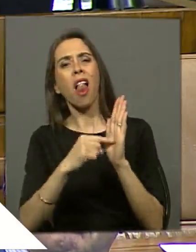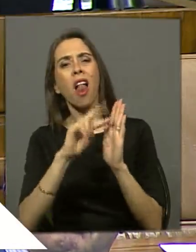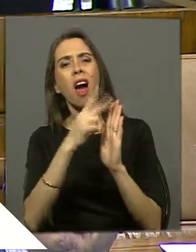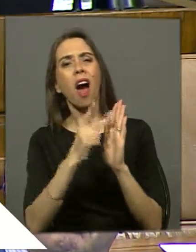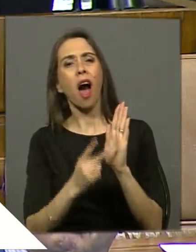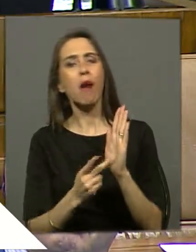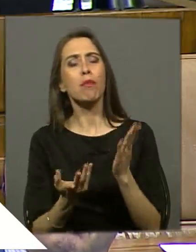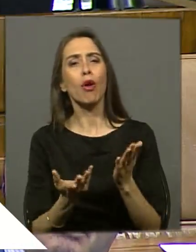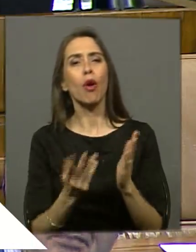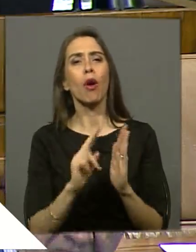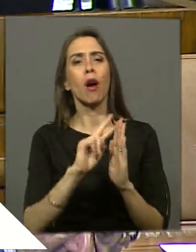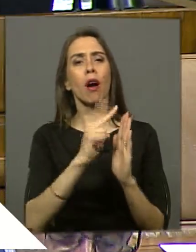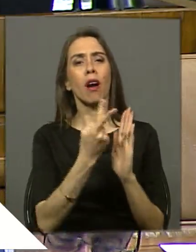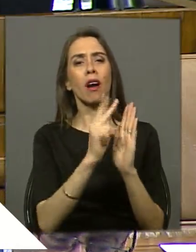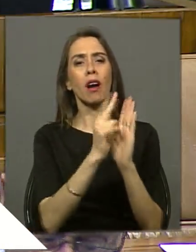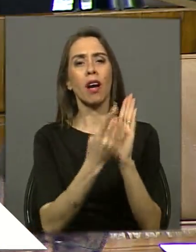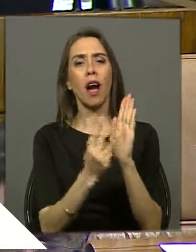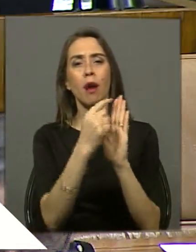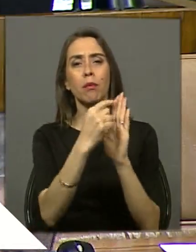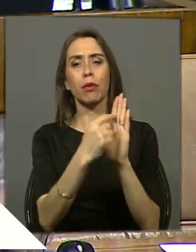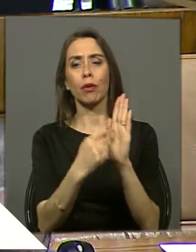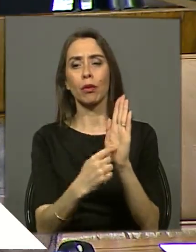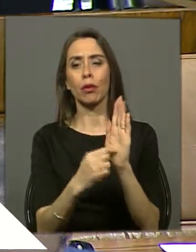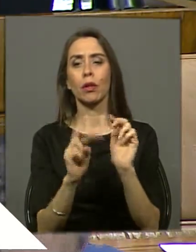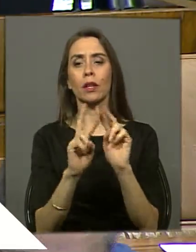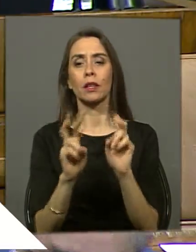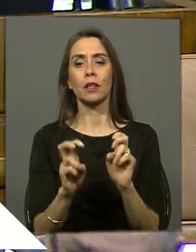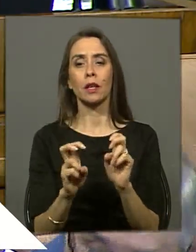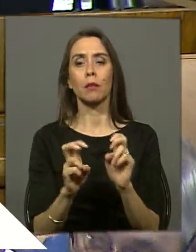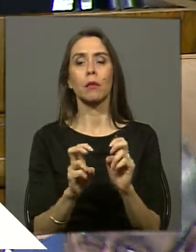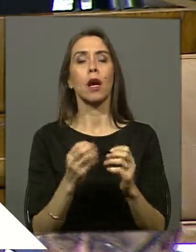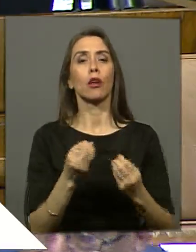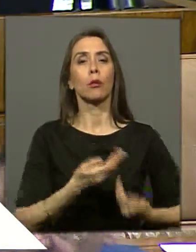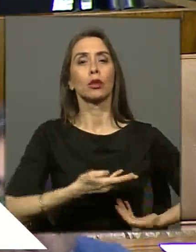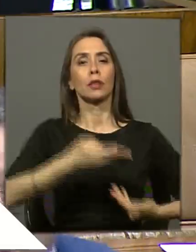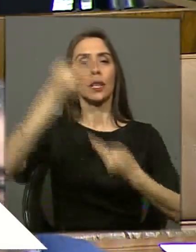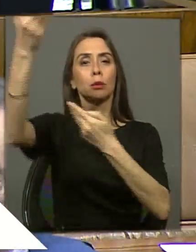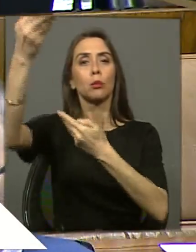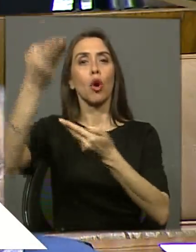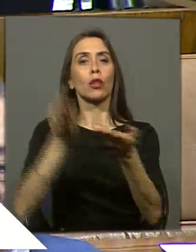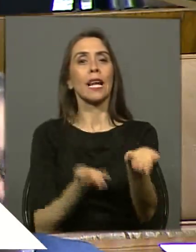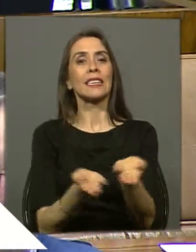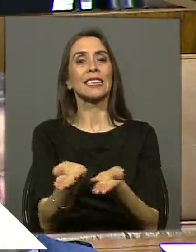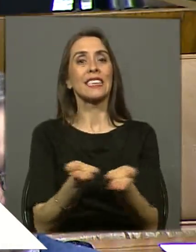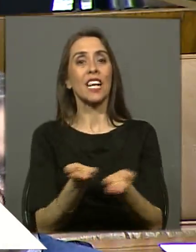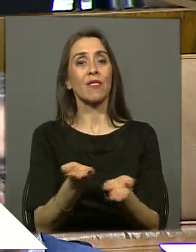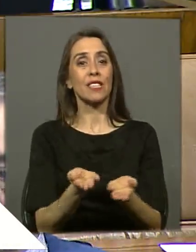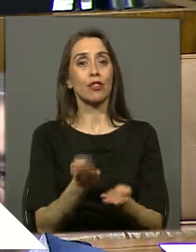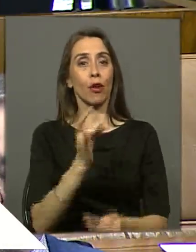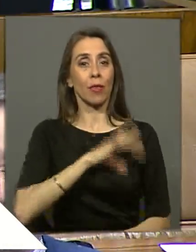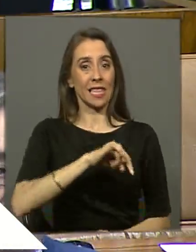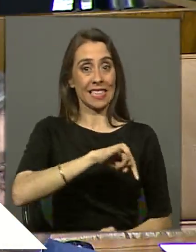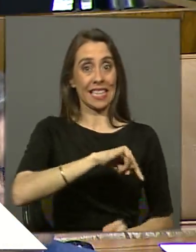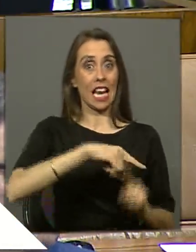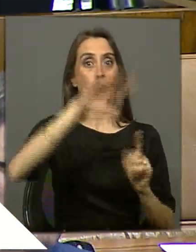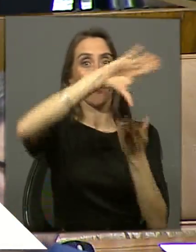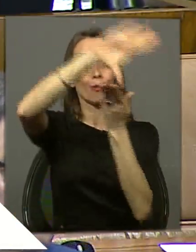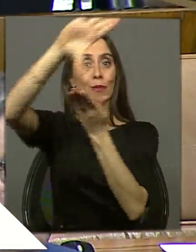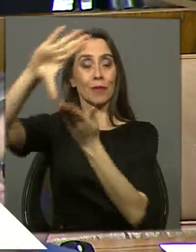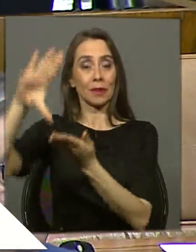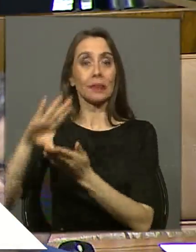interesan digamos los cambios que se realizaron en materia de exportación de servicios yo creo que este es un tema clave donde nosotros tenemos que